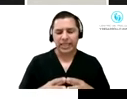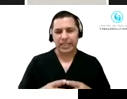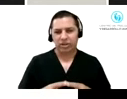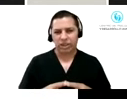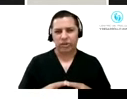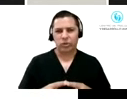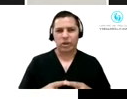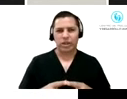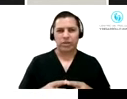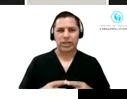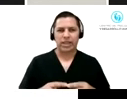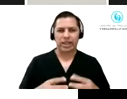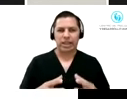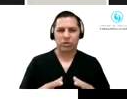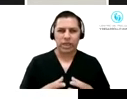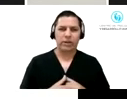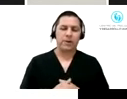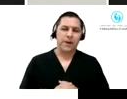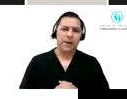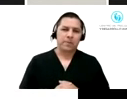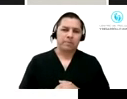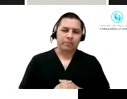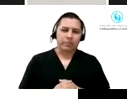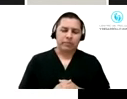La esencia de los derechos humanos es el trato digno.